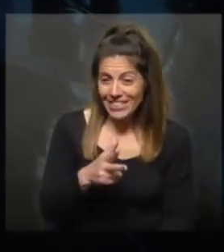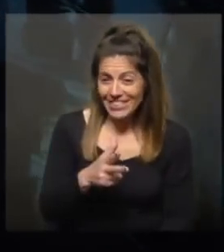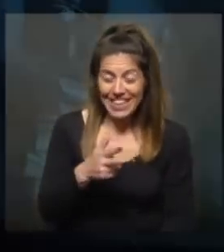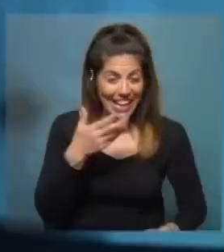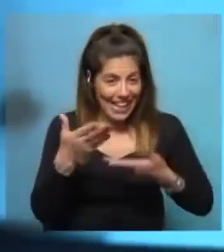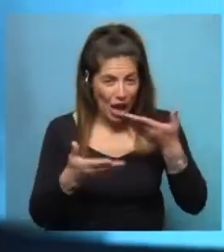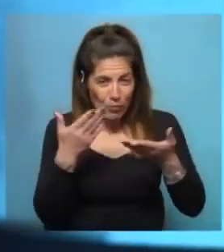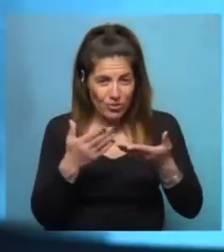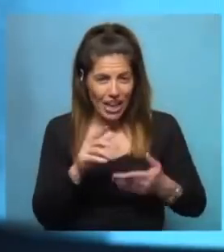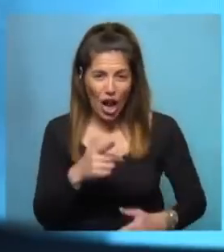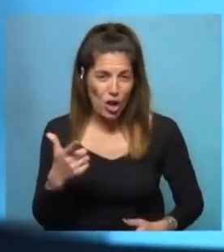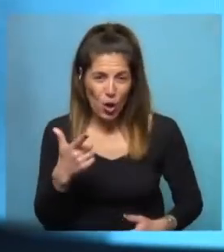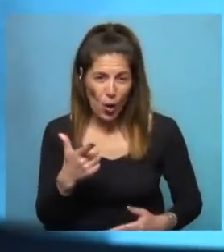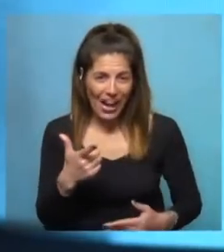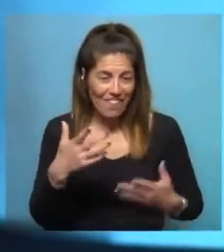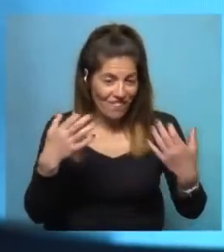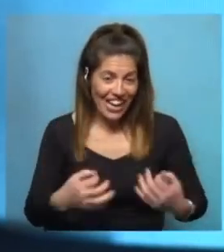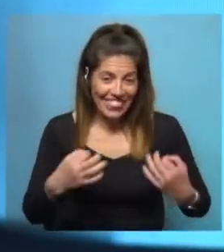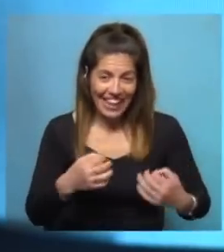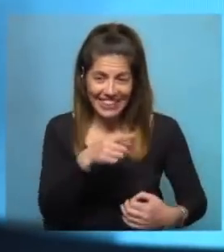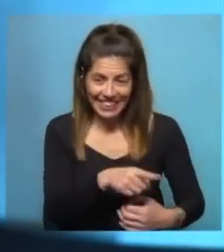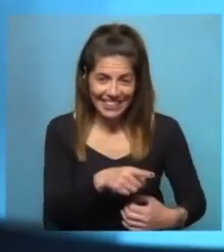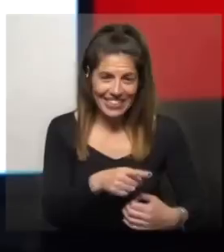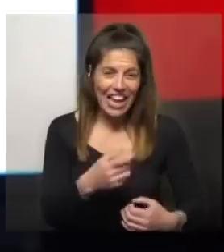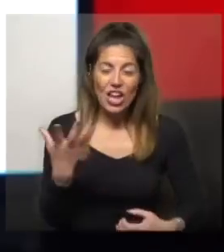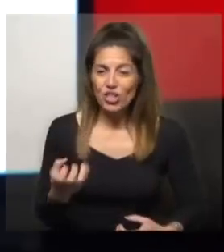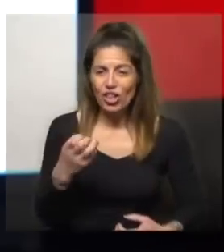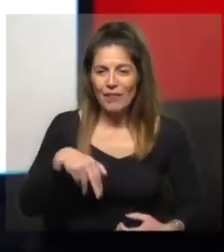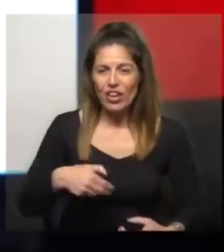verdades en el tema que grabé con Natalia oreiro que es de ella